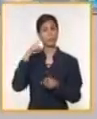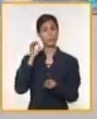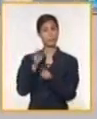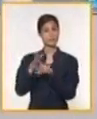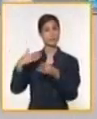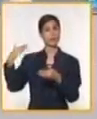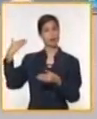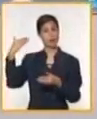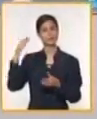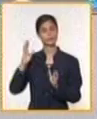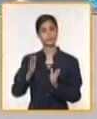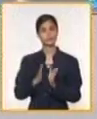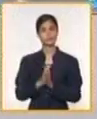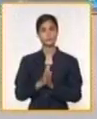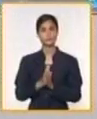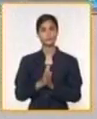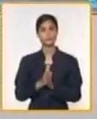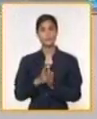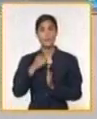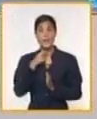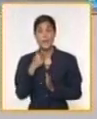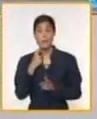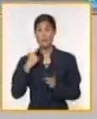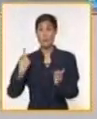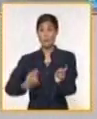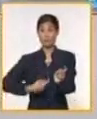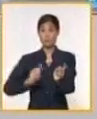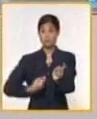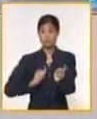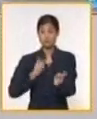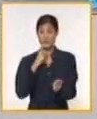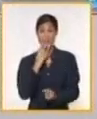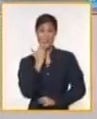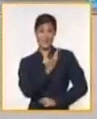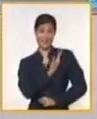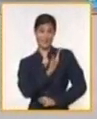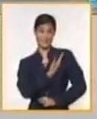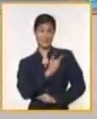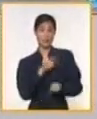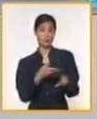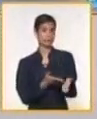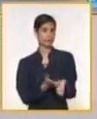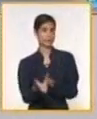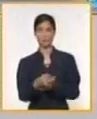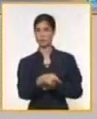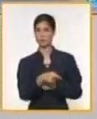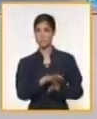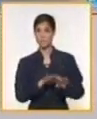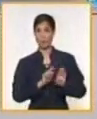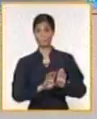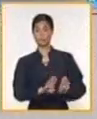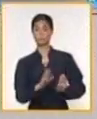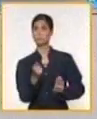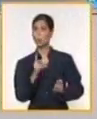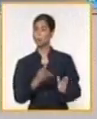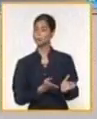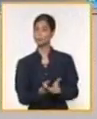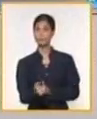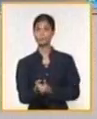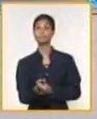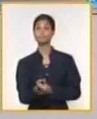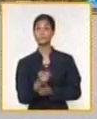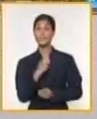guerra de exterminio en Gaza, y eso está ahí y sigue. Israel